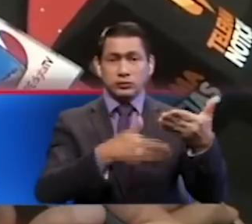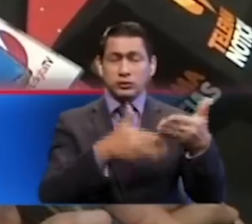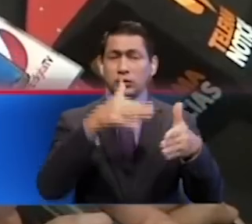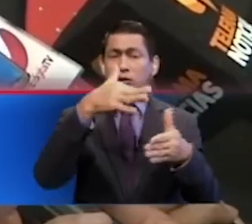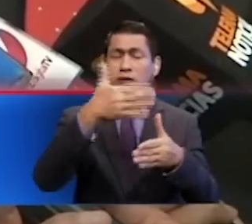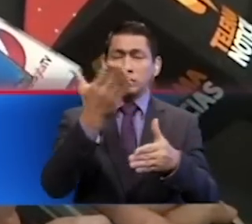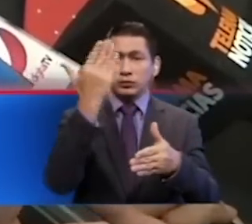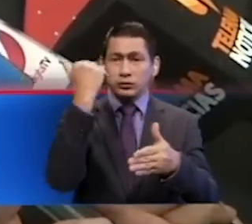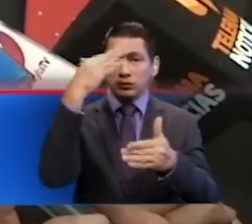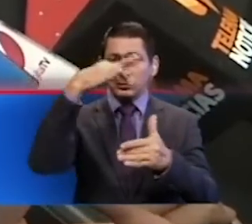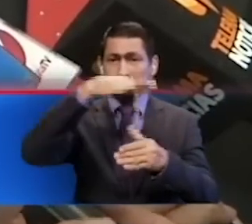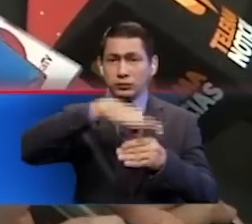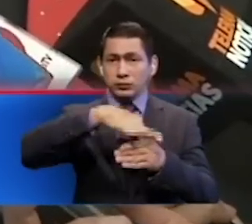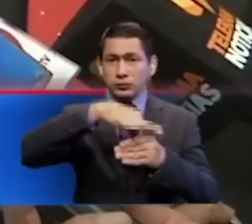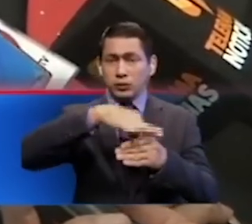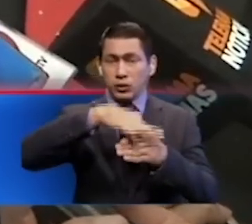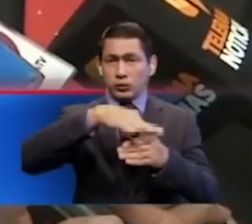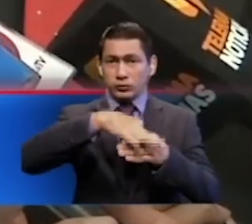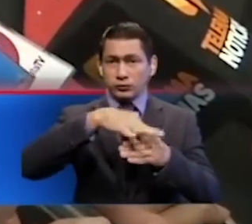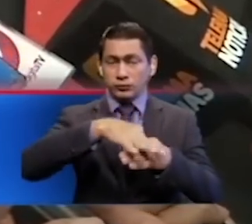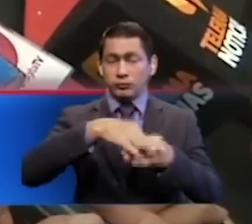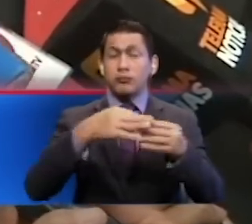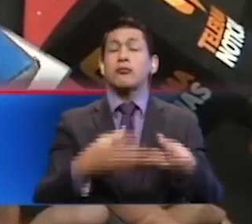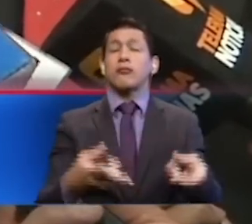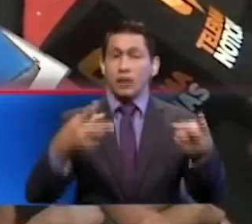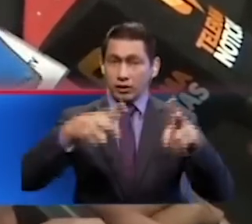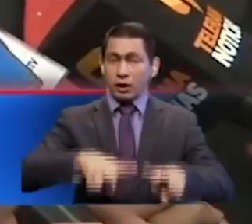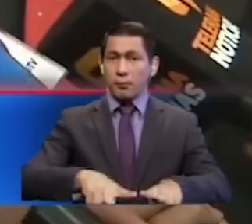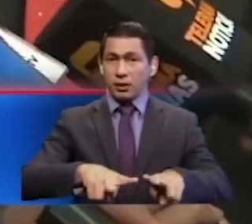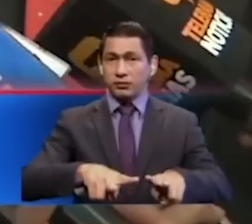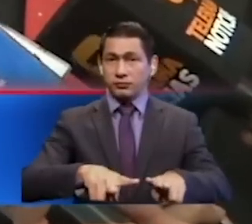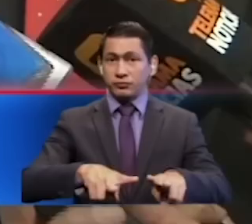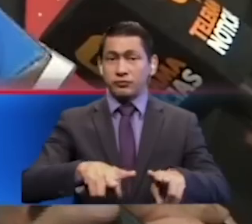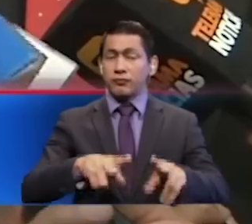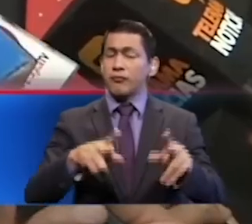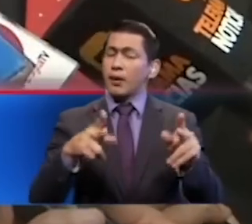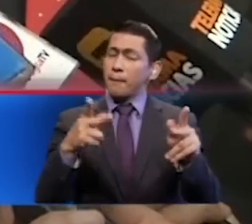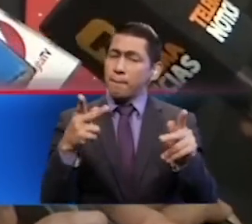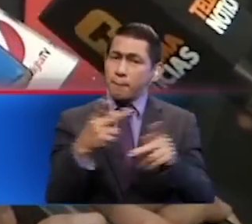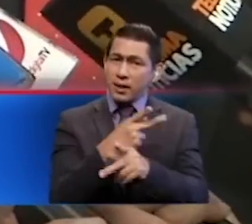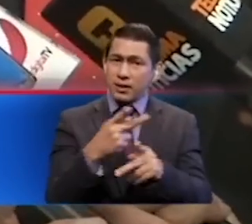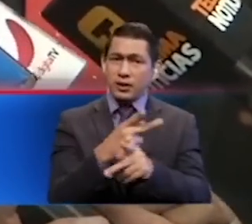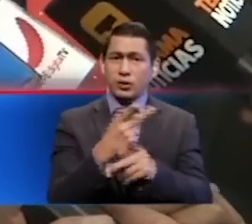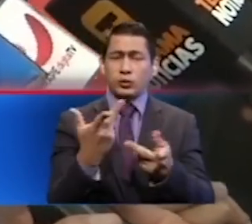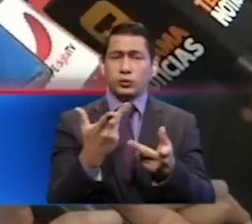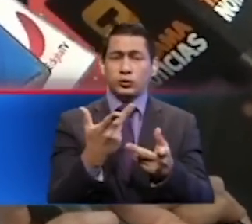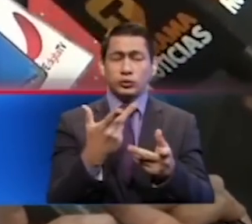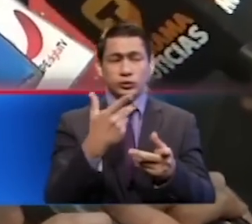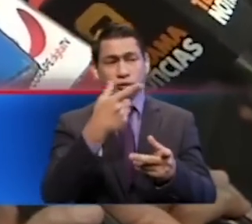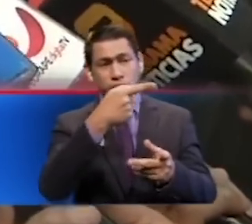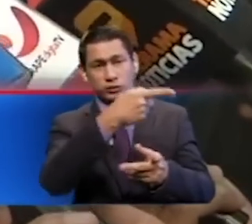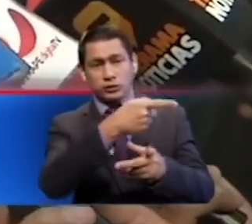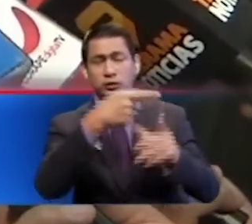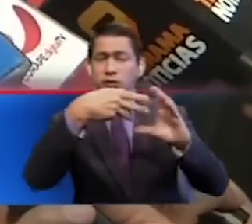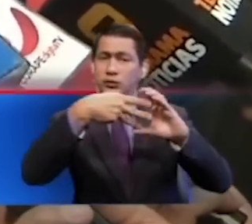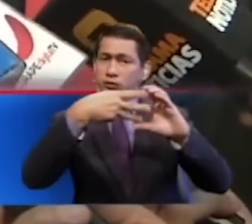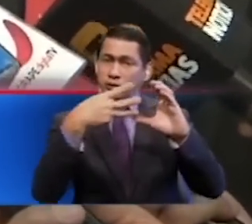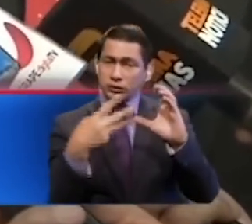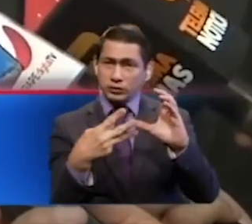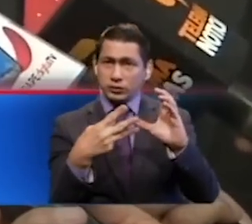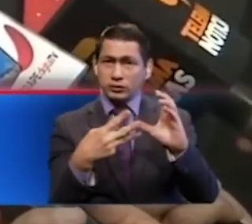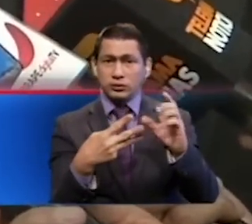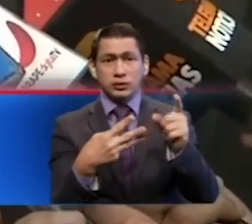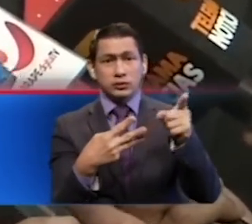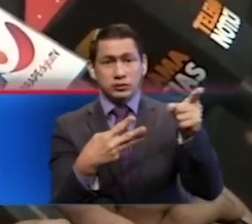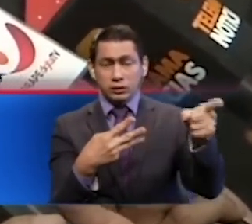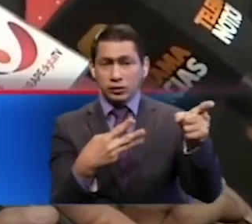las actas de recuento y la falta, sin ninguna duda, grave por parte del Consejo Nacional Electoral a no